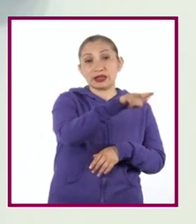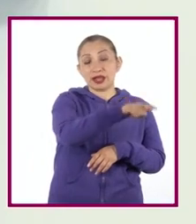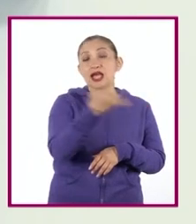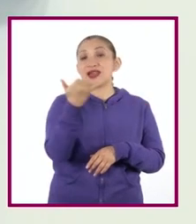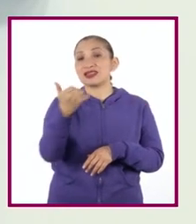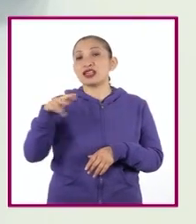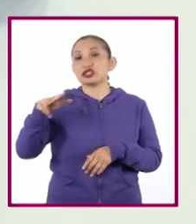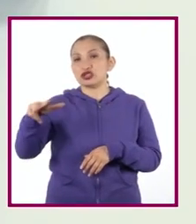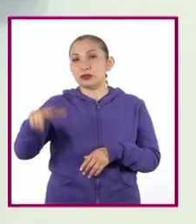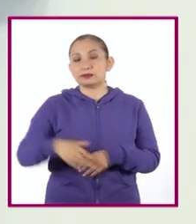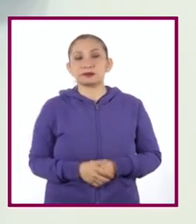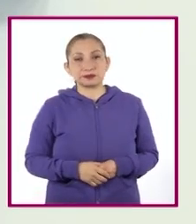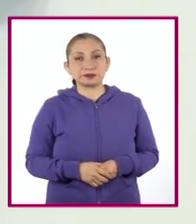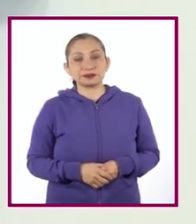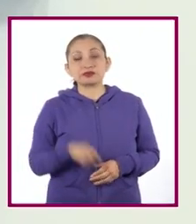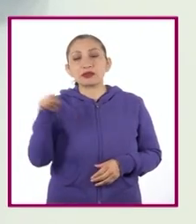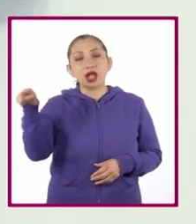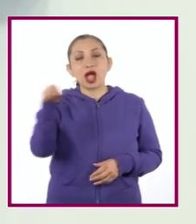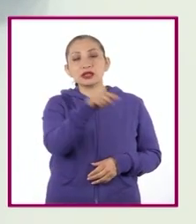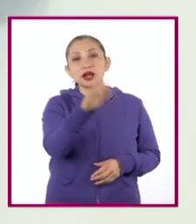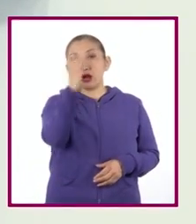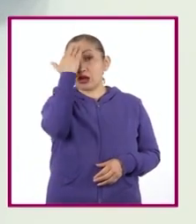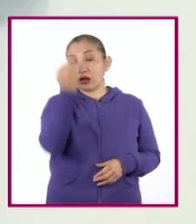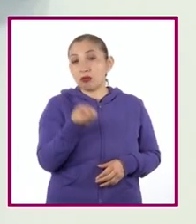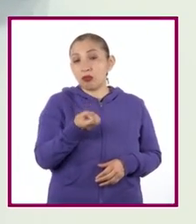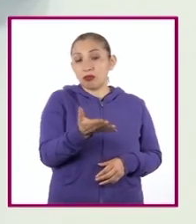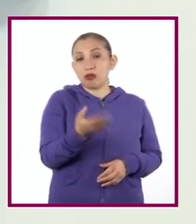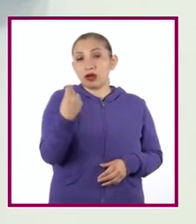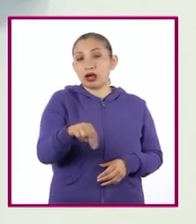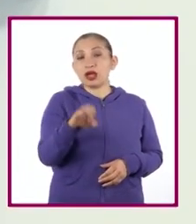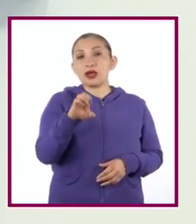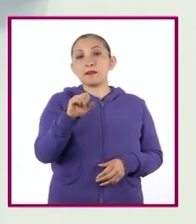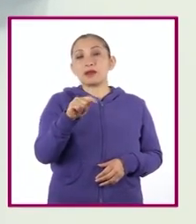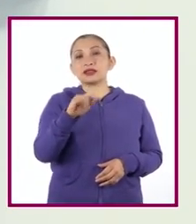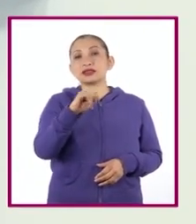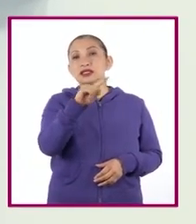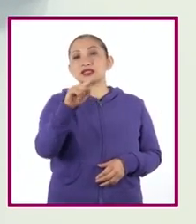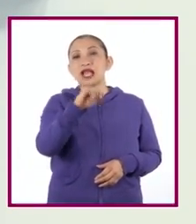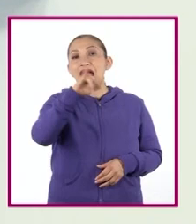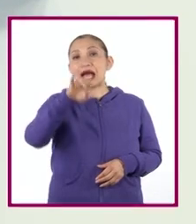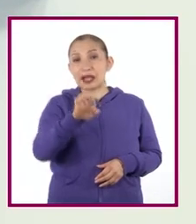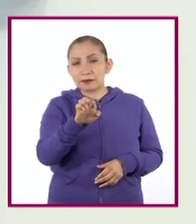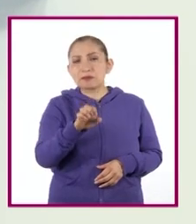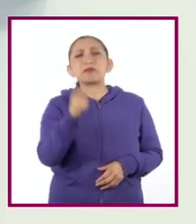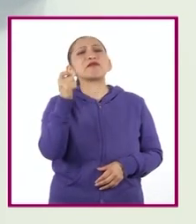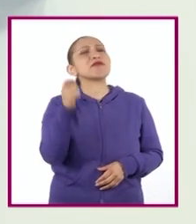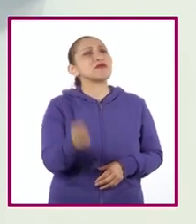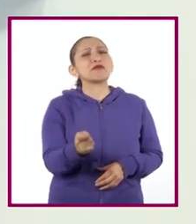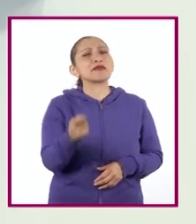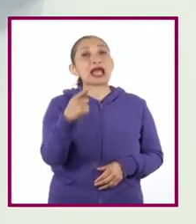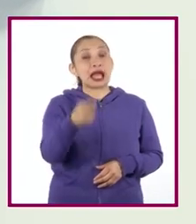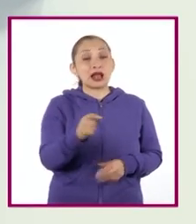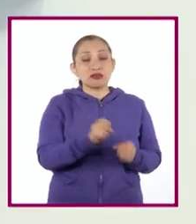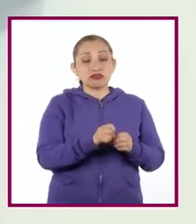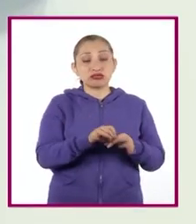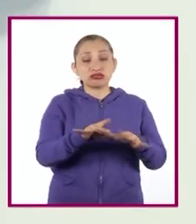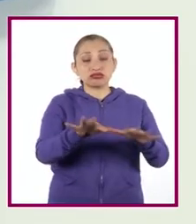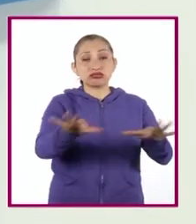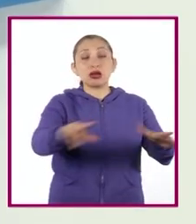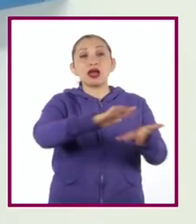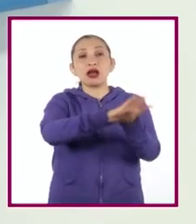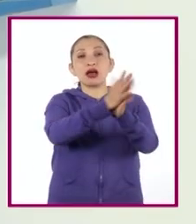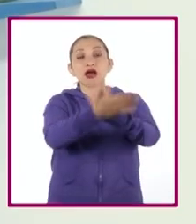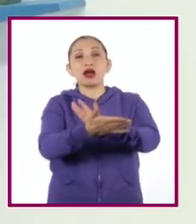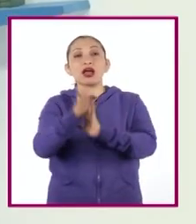XVII y XVIII, que se conoce como mestizaje. El mestizaje trascendió a lo étnico